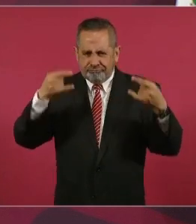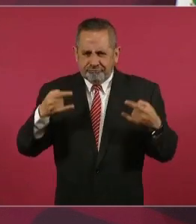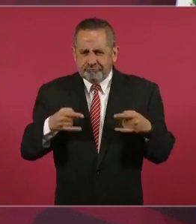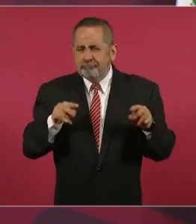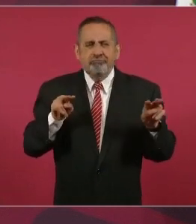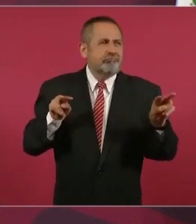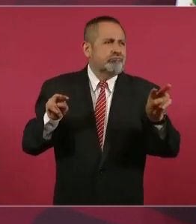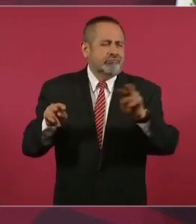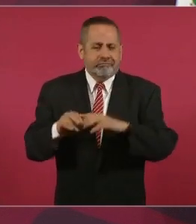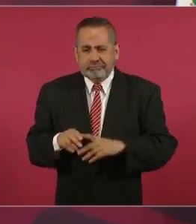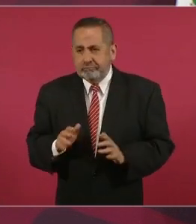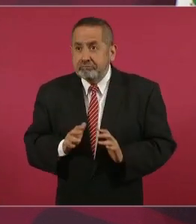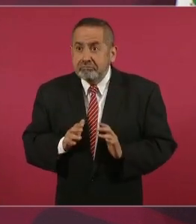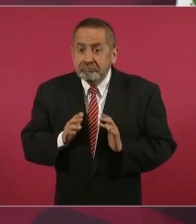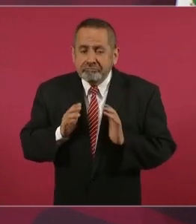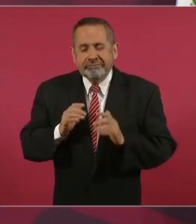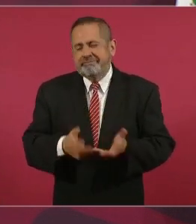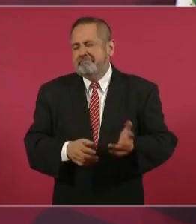de cámaras